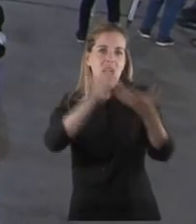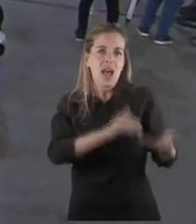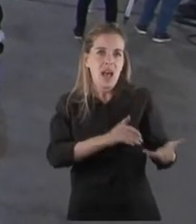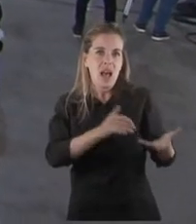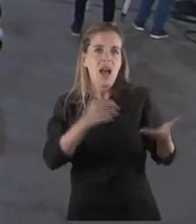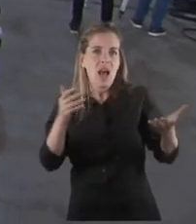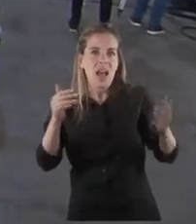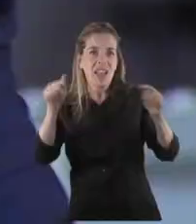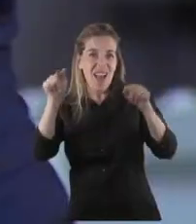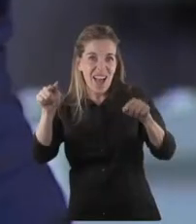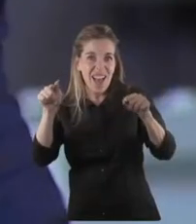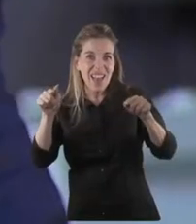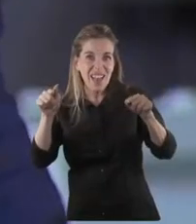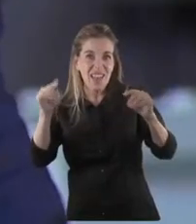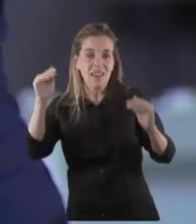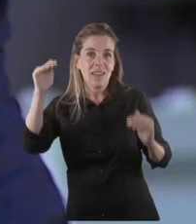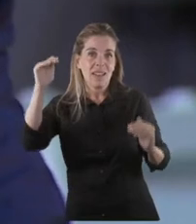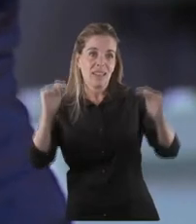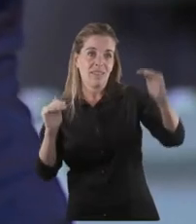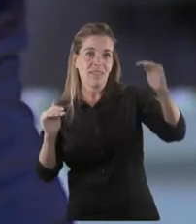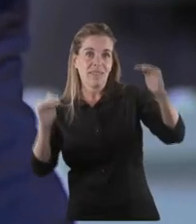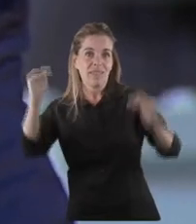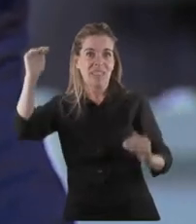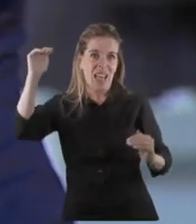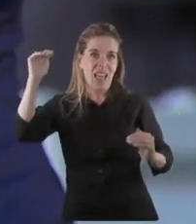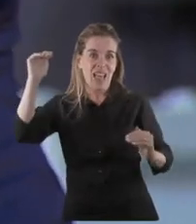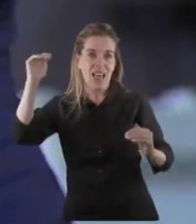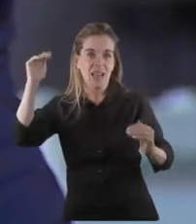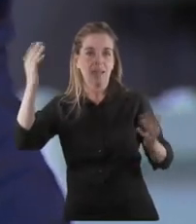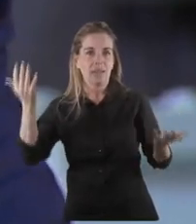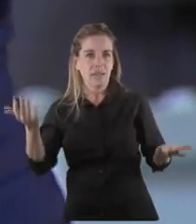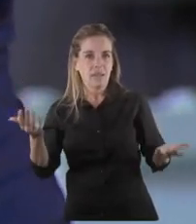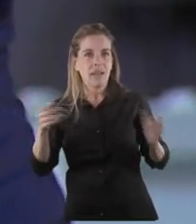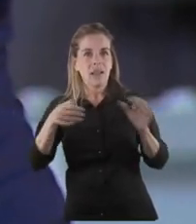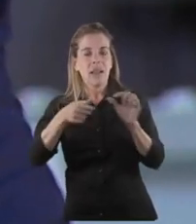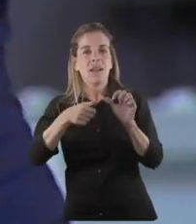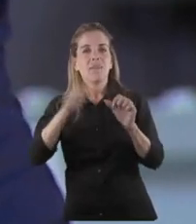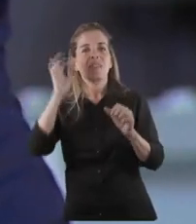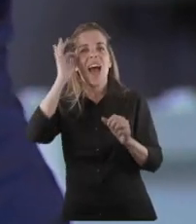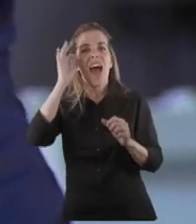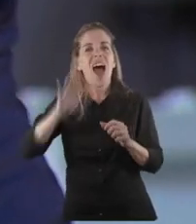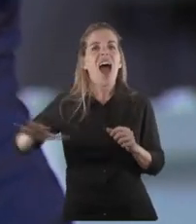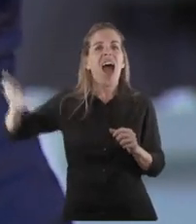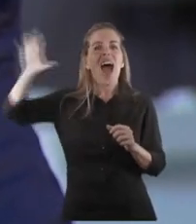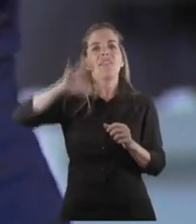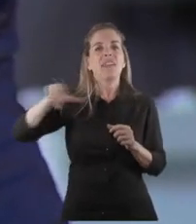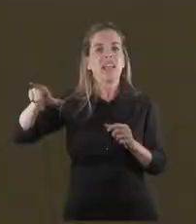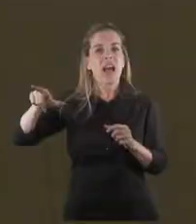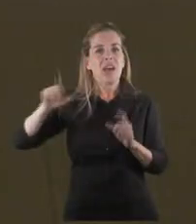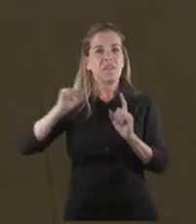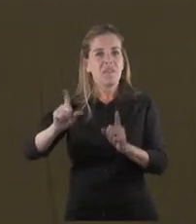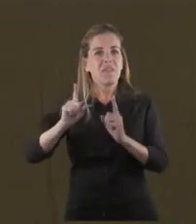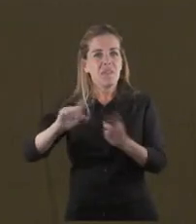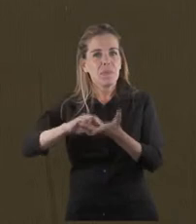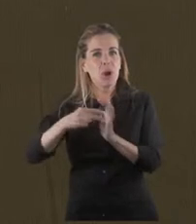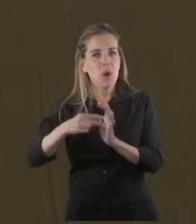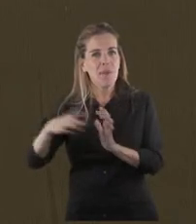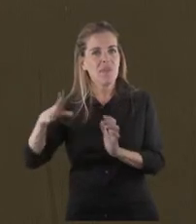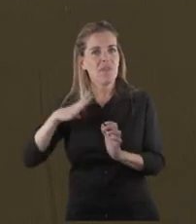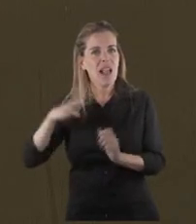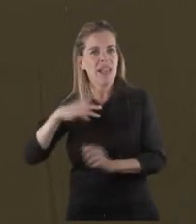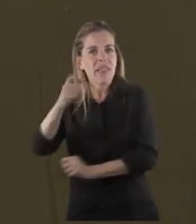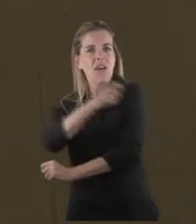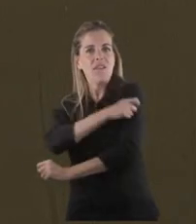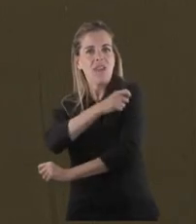Miren la desigualdad. Hoy África sigue teniendo problemas por falta de vacunas, el continente